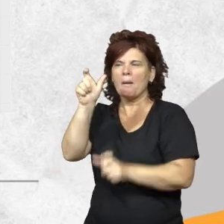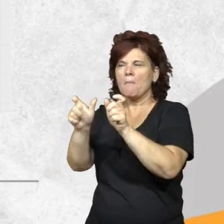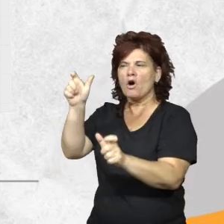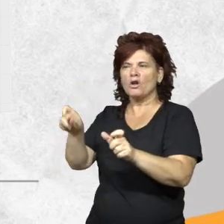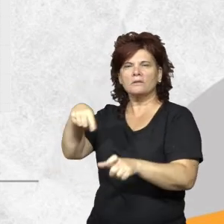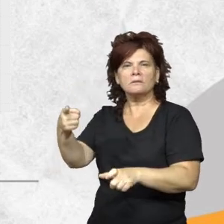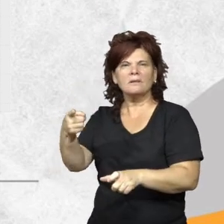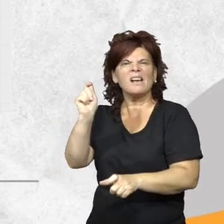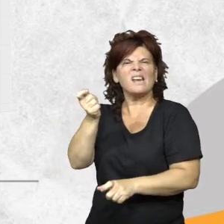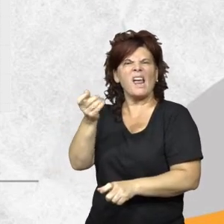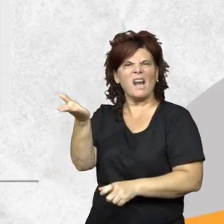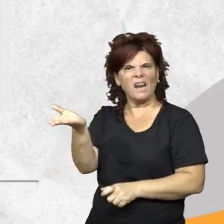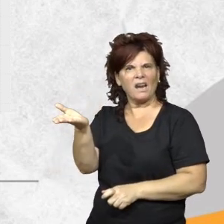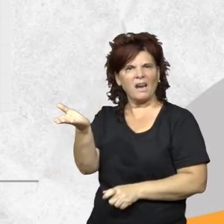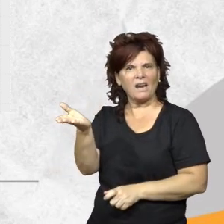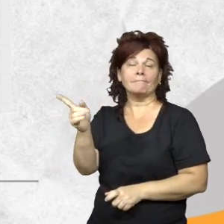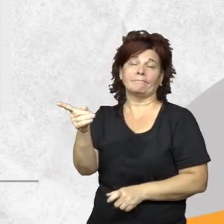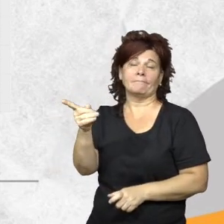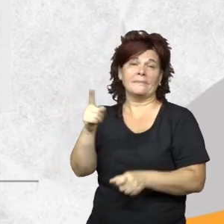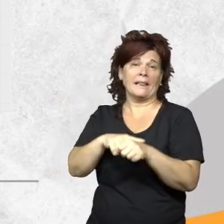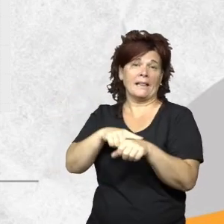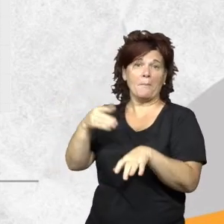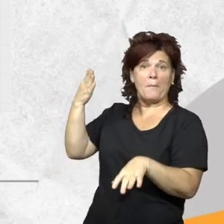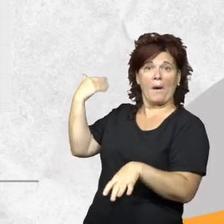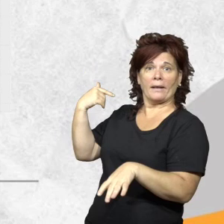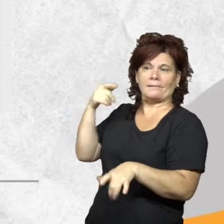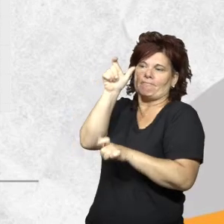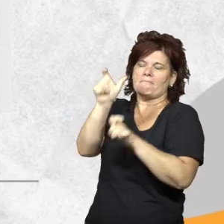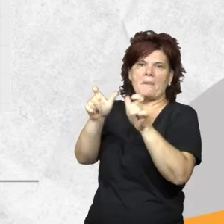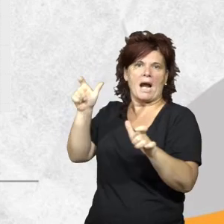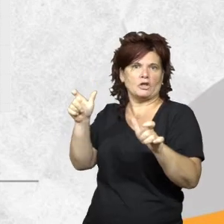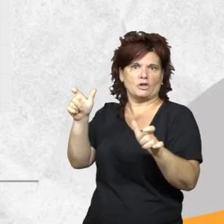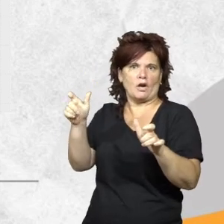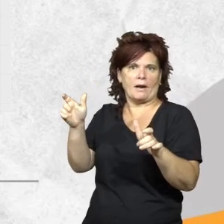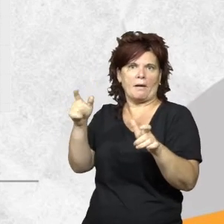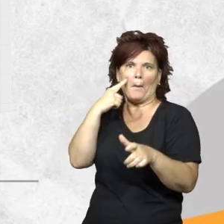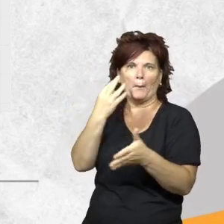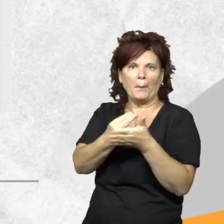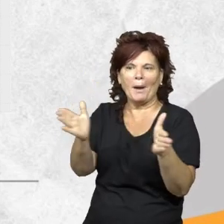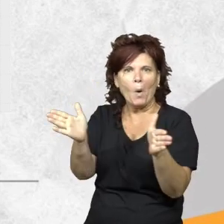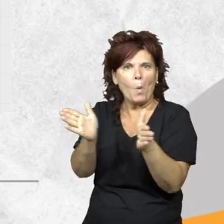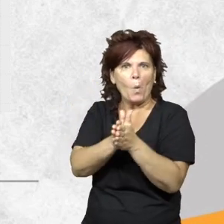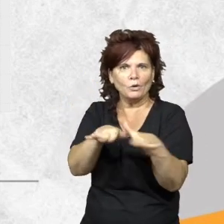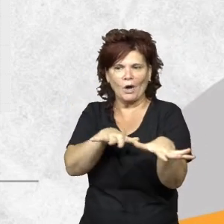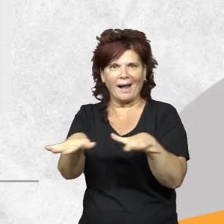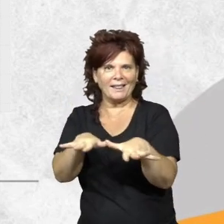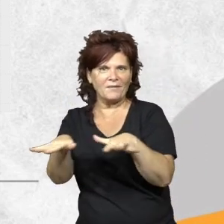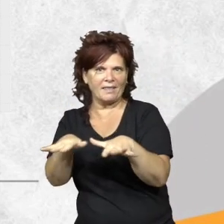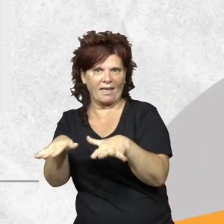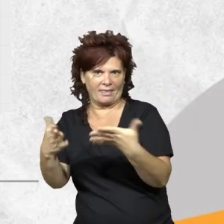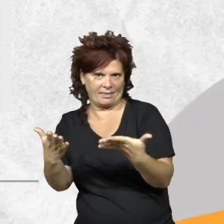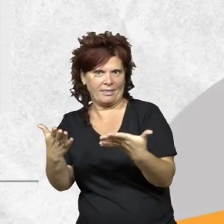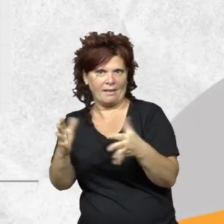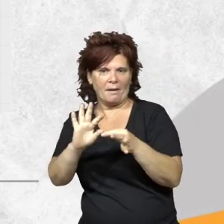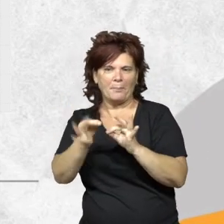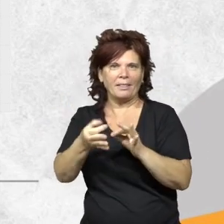interpretación evolutiva de este tema. Bueno, en aquel momento era la gente probablemente colindante que vivía cerca de la actividad que podía afectarles. Hoy